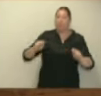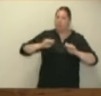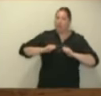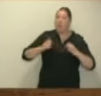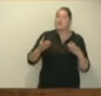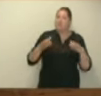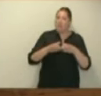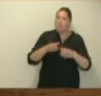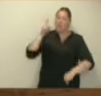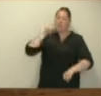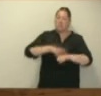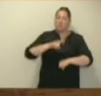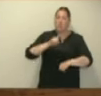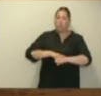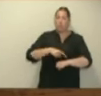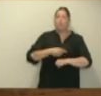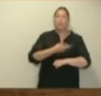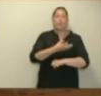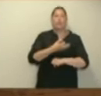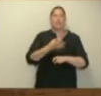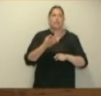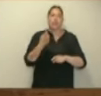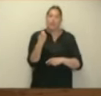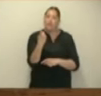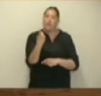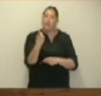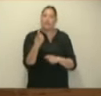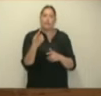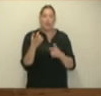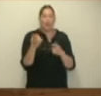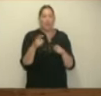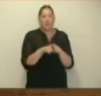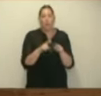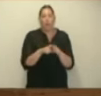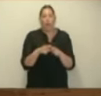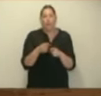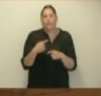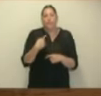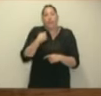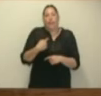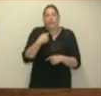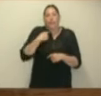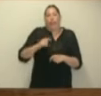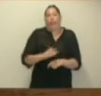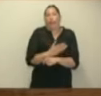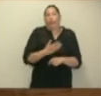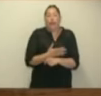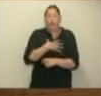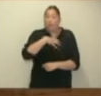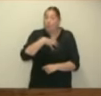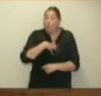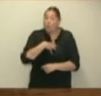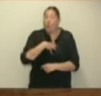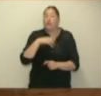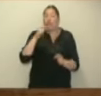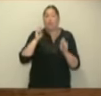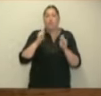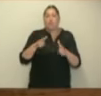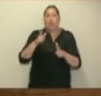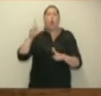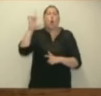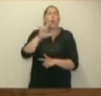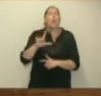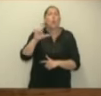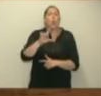tiempo precioso e indispensable que no nos podemos permitir derrochar y que permitiría, por ejemplo, iniciar ya en el mes de julio